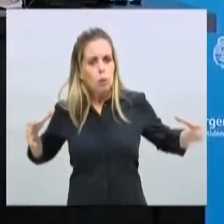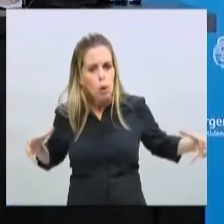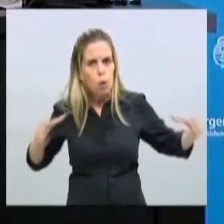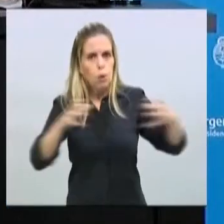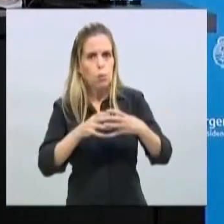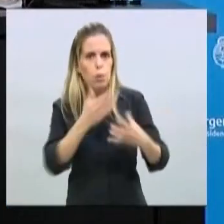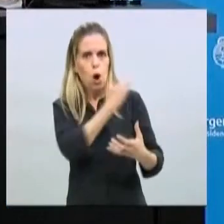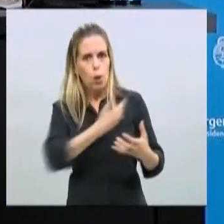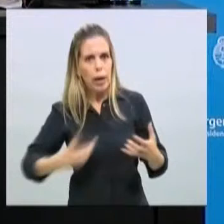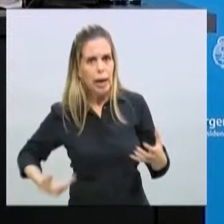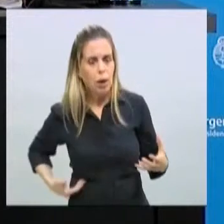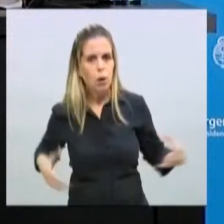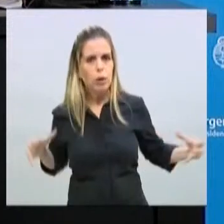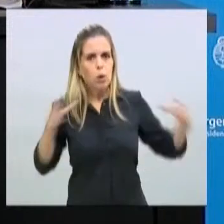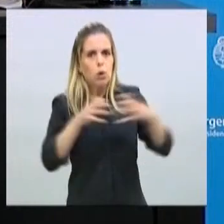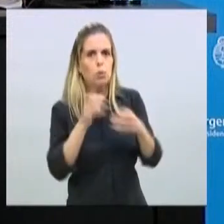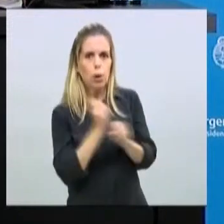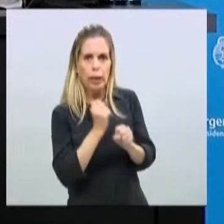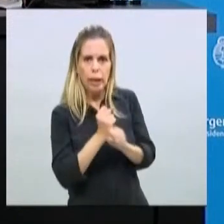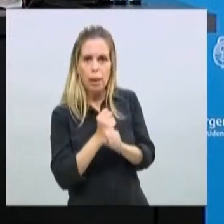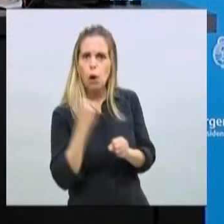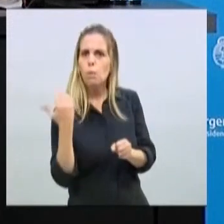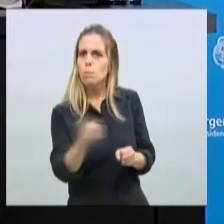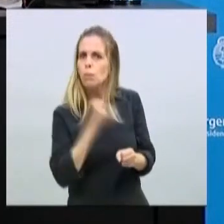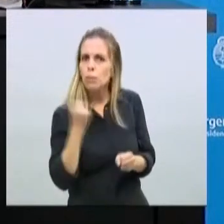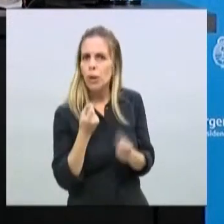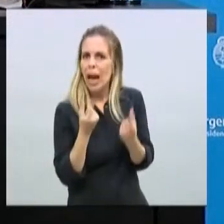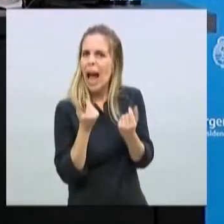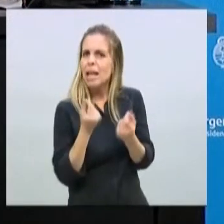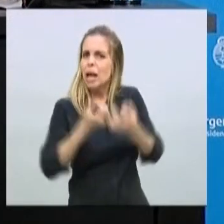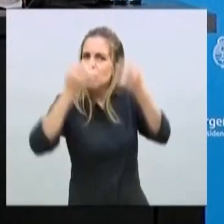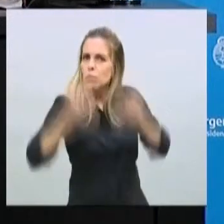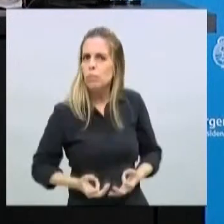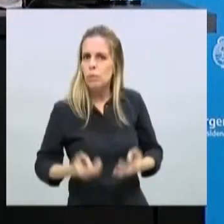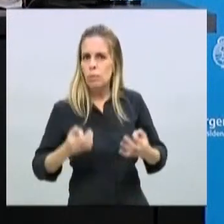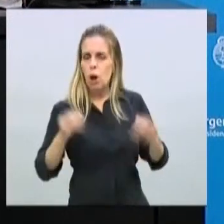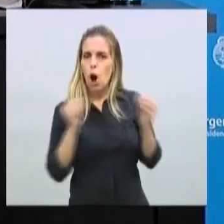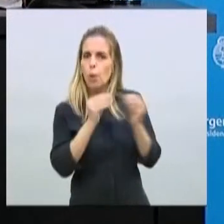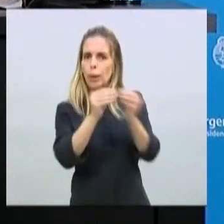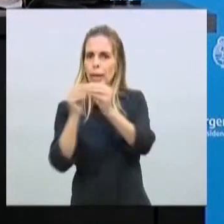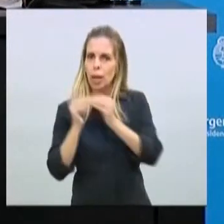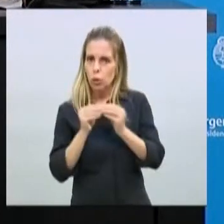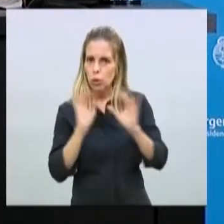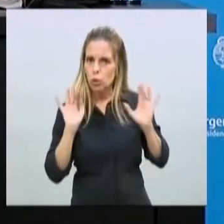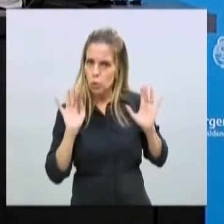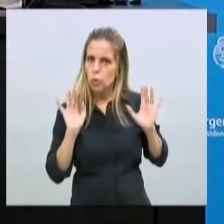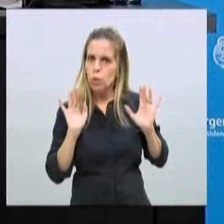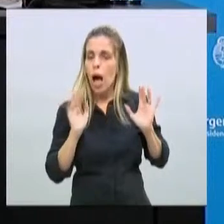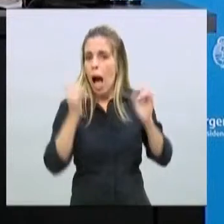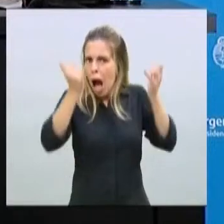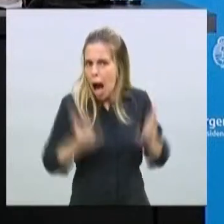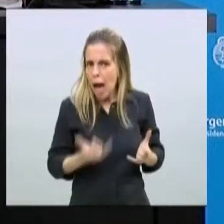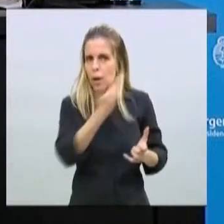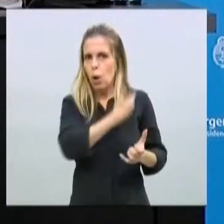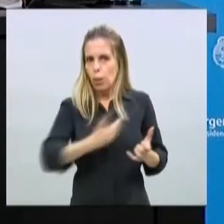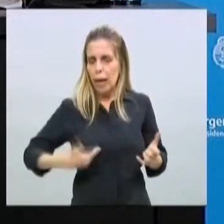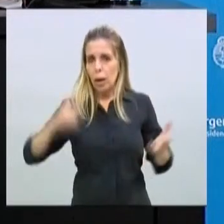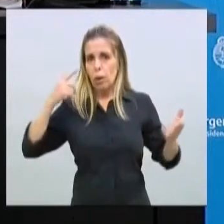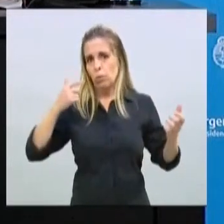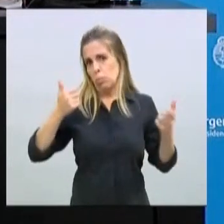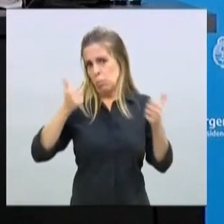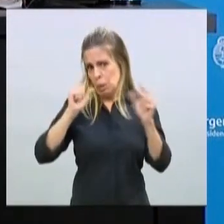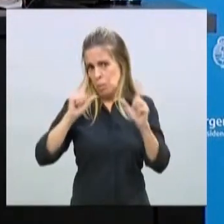tengo, a los que valoro mucho en su trabajo. También gobernadores opositores. Y